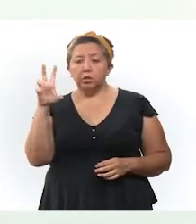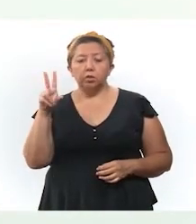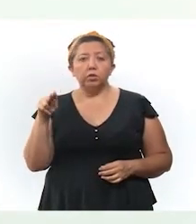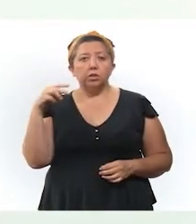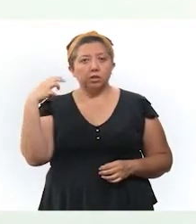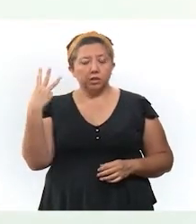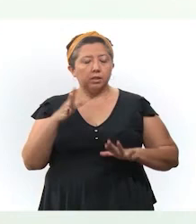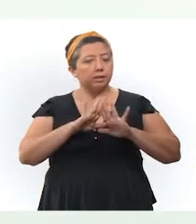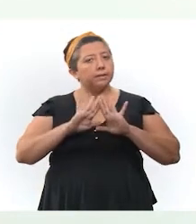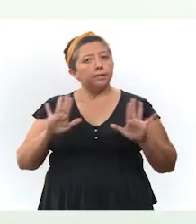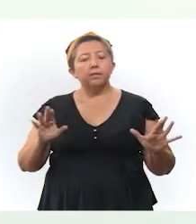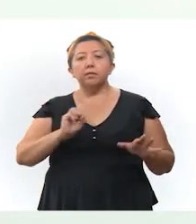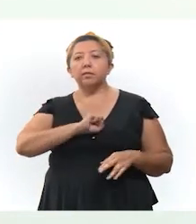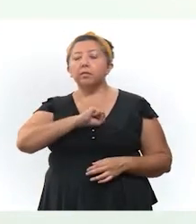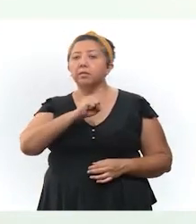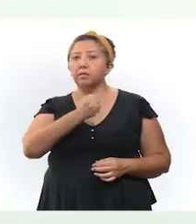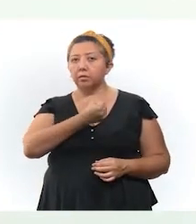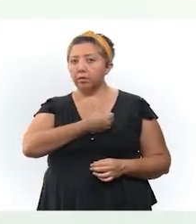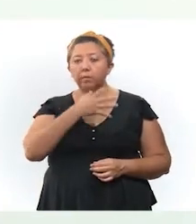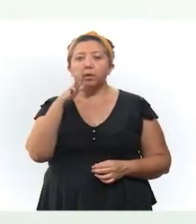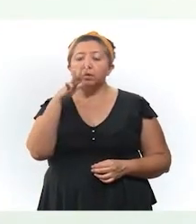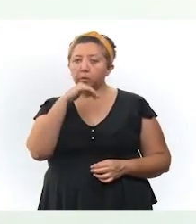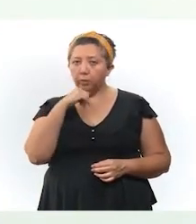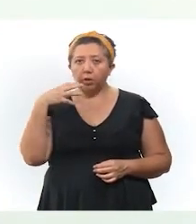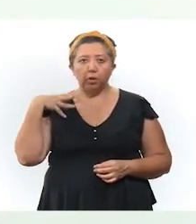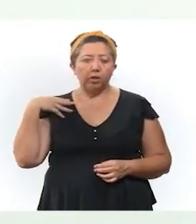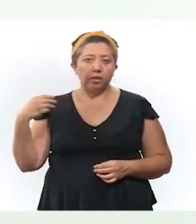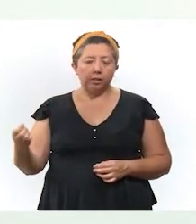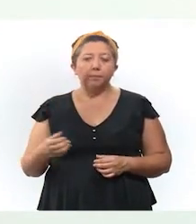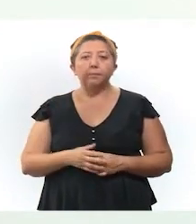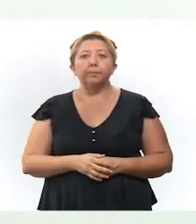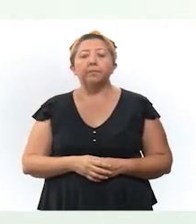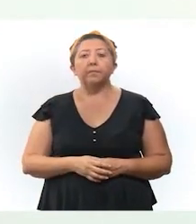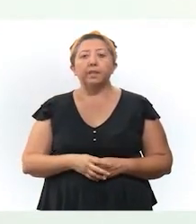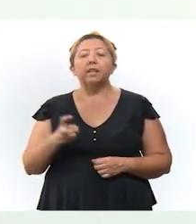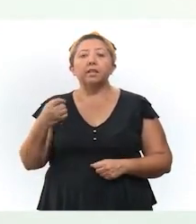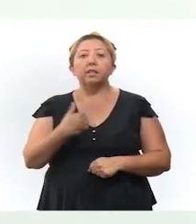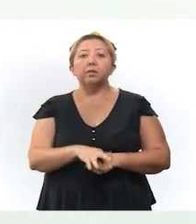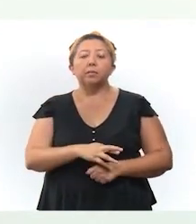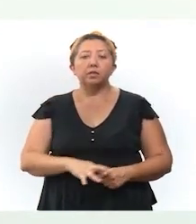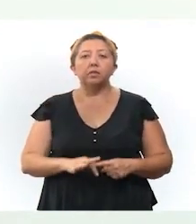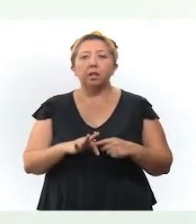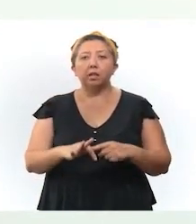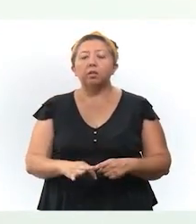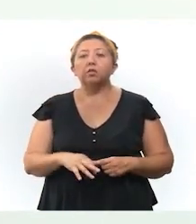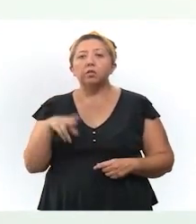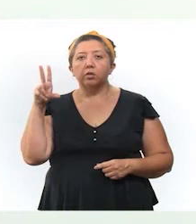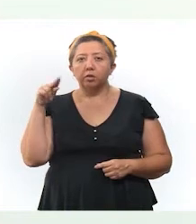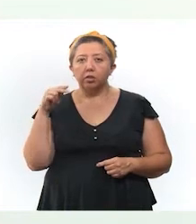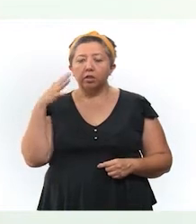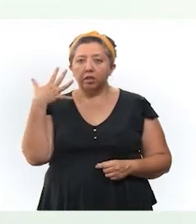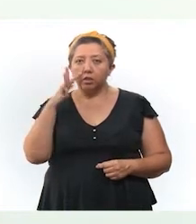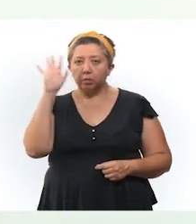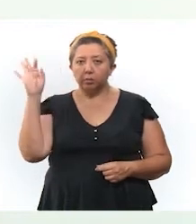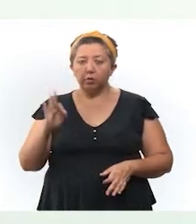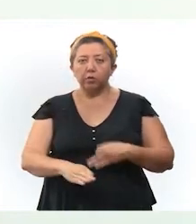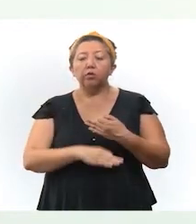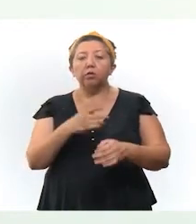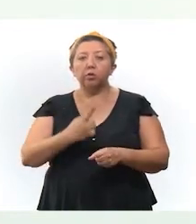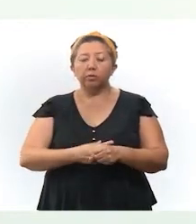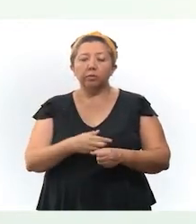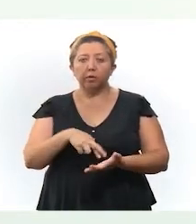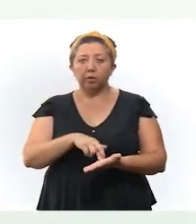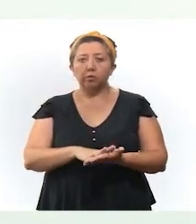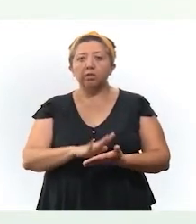48.583 pacientes ya se recuperaron, no presentan síntomas ni pueden contagiar. Esta cifra representa el 85% del total